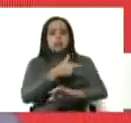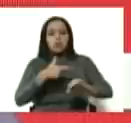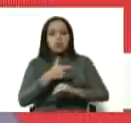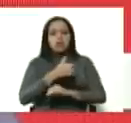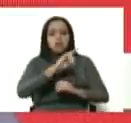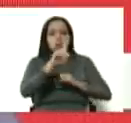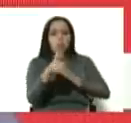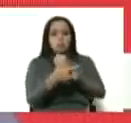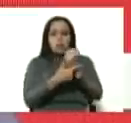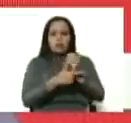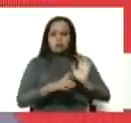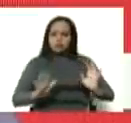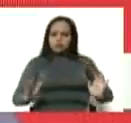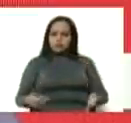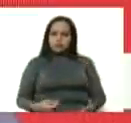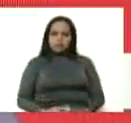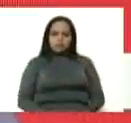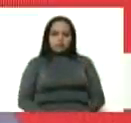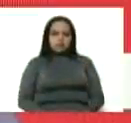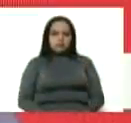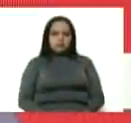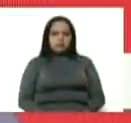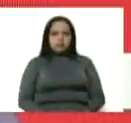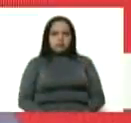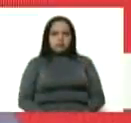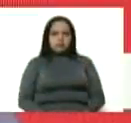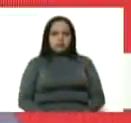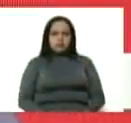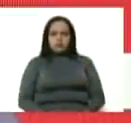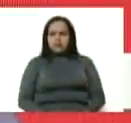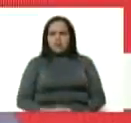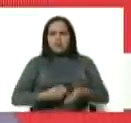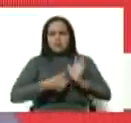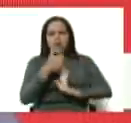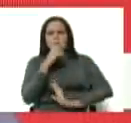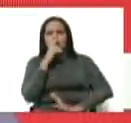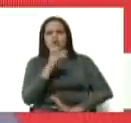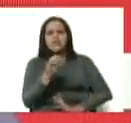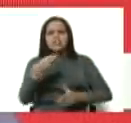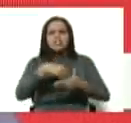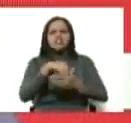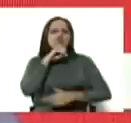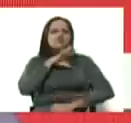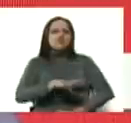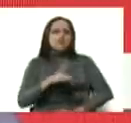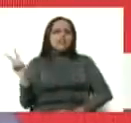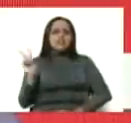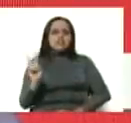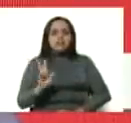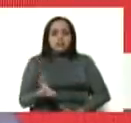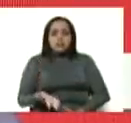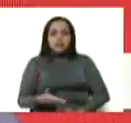Guaidó. Esa ha sido una de las cosas más grotescas en la historia republicana de